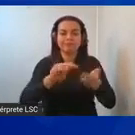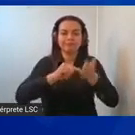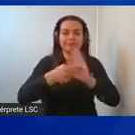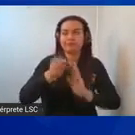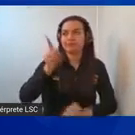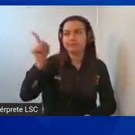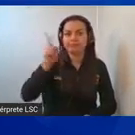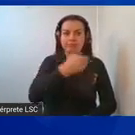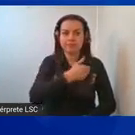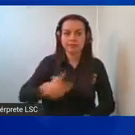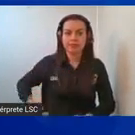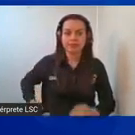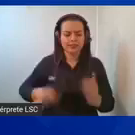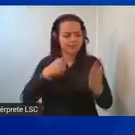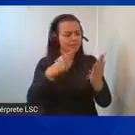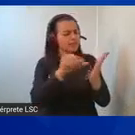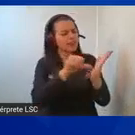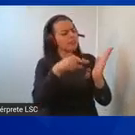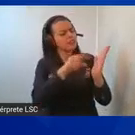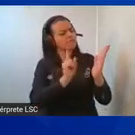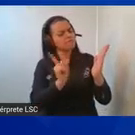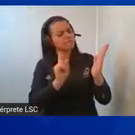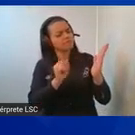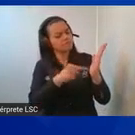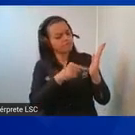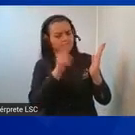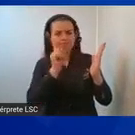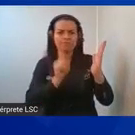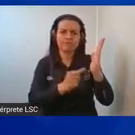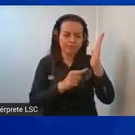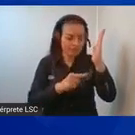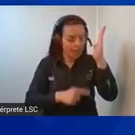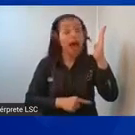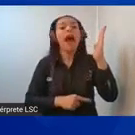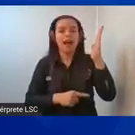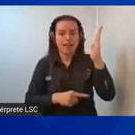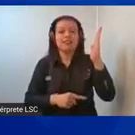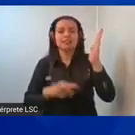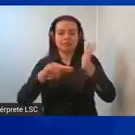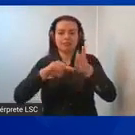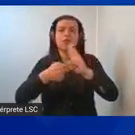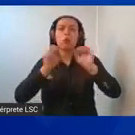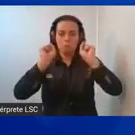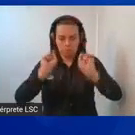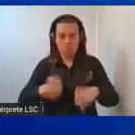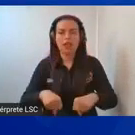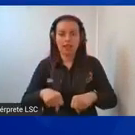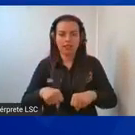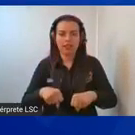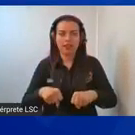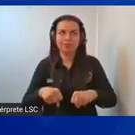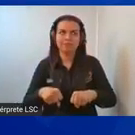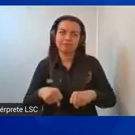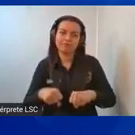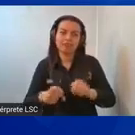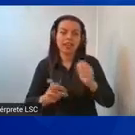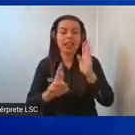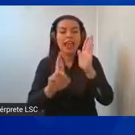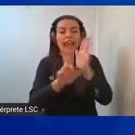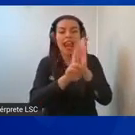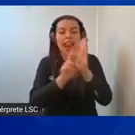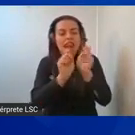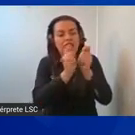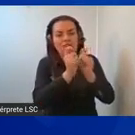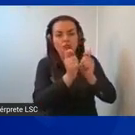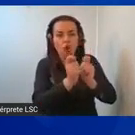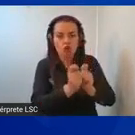República objete algún artículo del proyecto de ley para que se pueda hacer una, digamos que reforma al mismo y